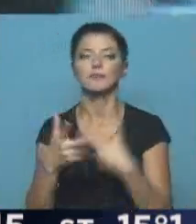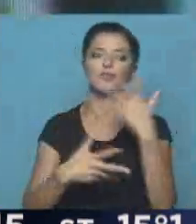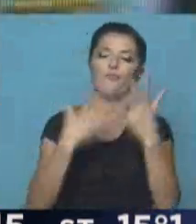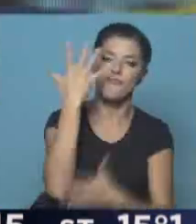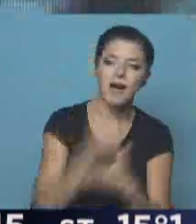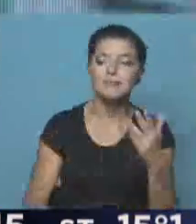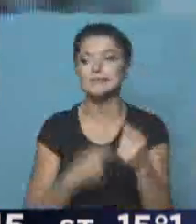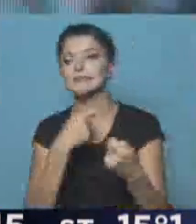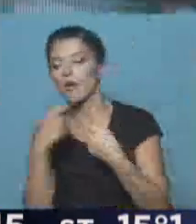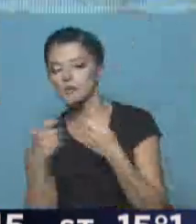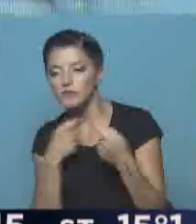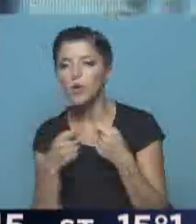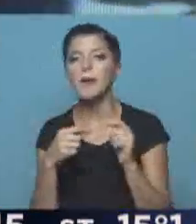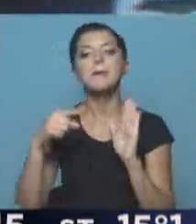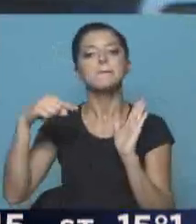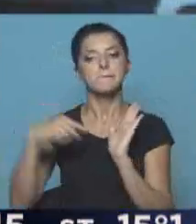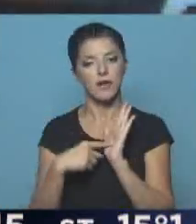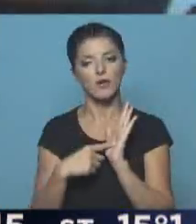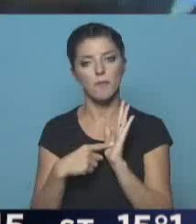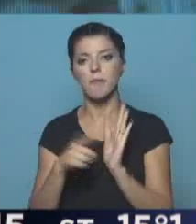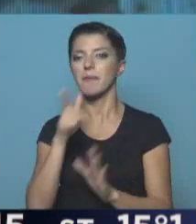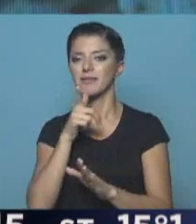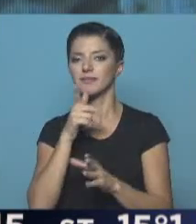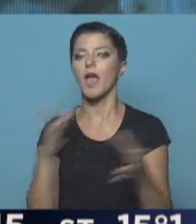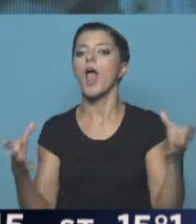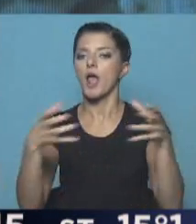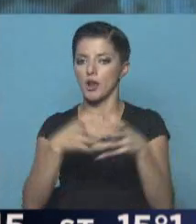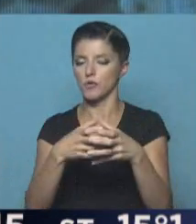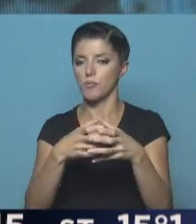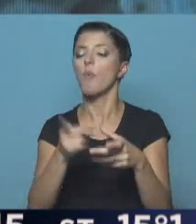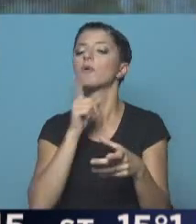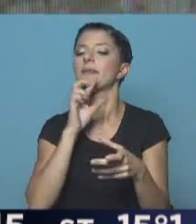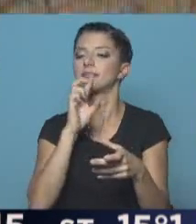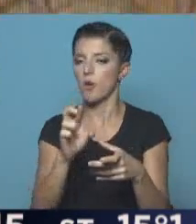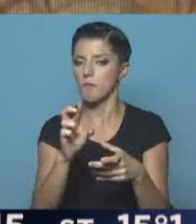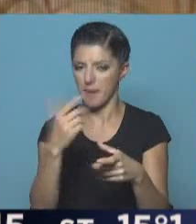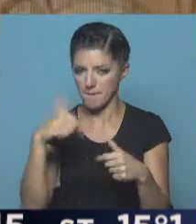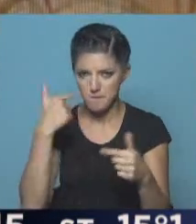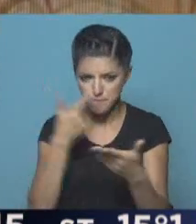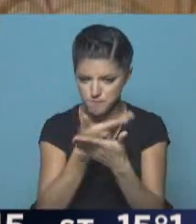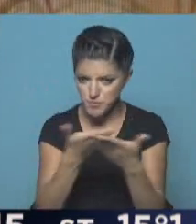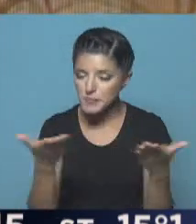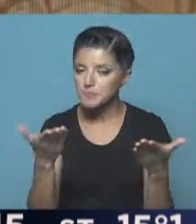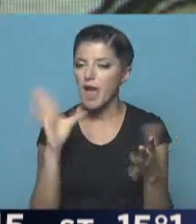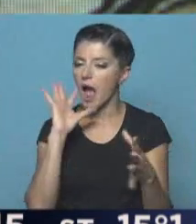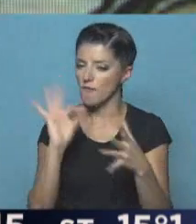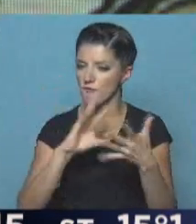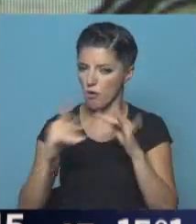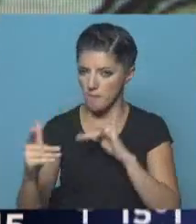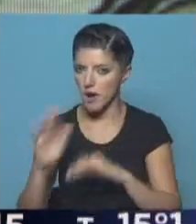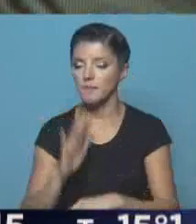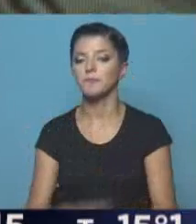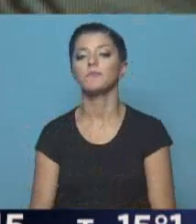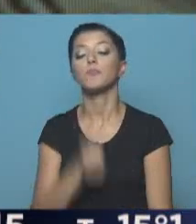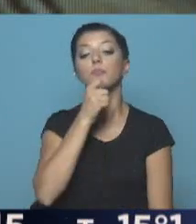tropiezos, sus negociaciones y demás, me parece que la administración Trump va definiendo un contorno, digamos, ¿no? Digo, entre la decisión